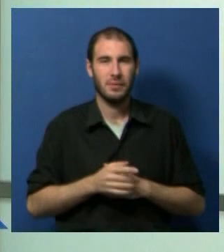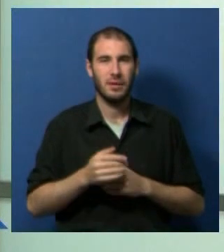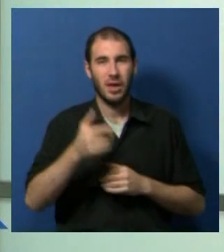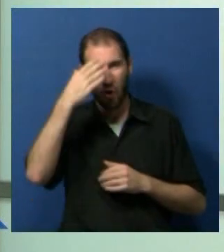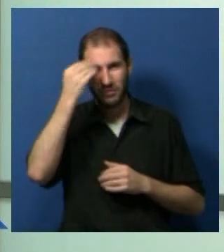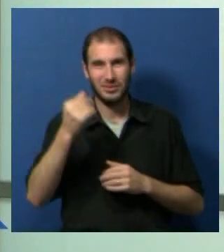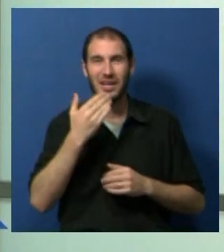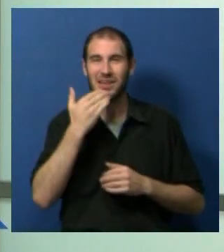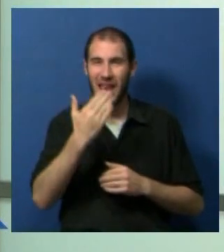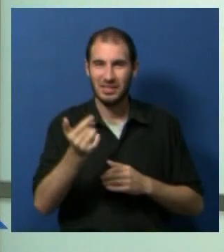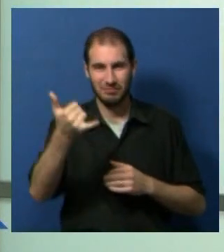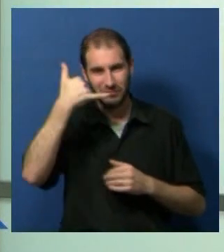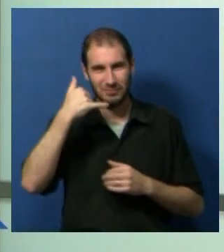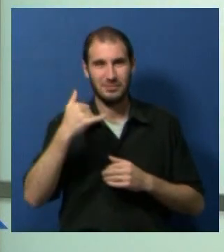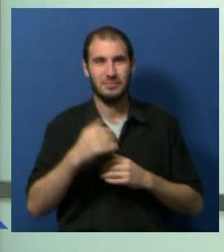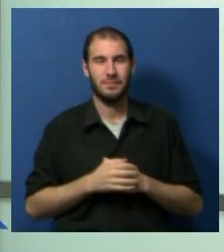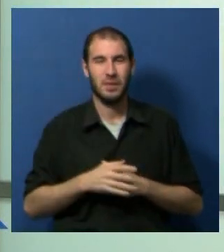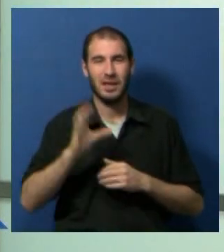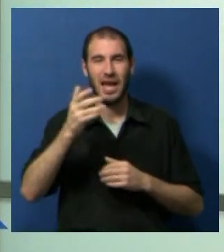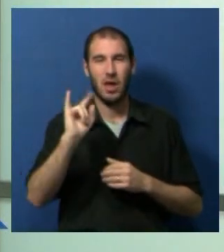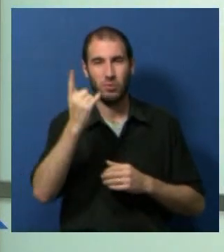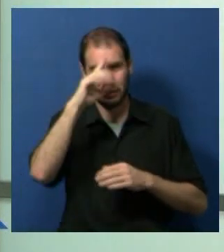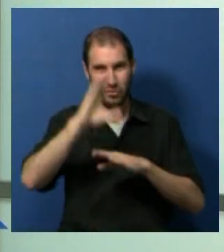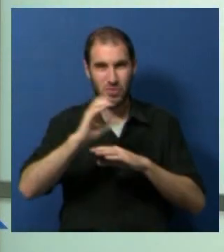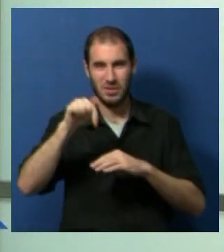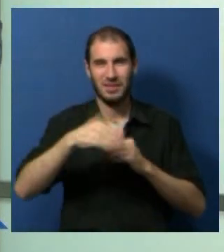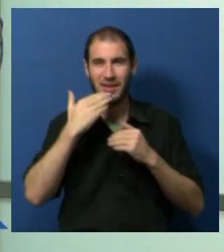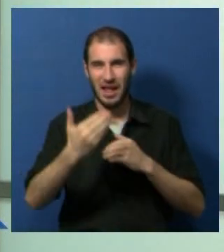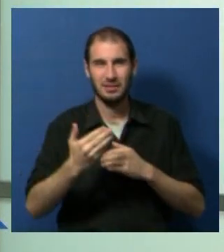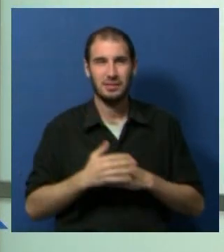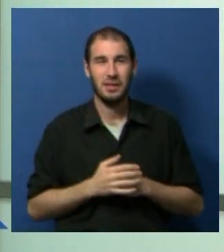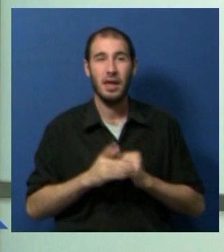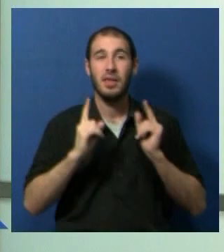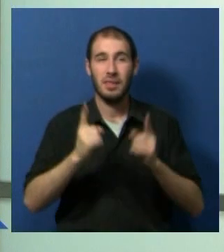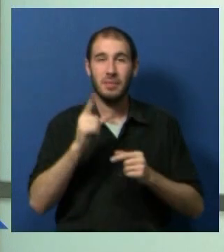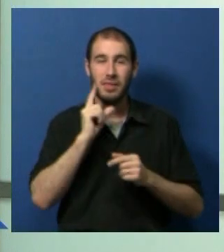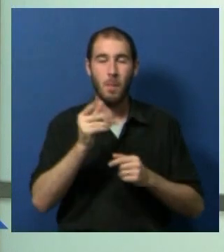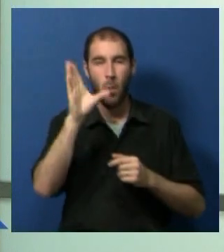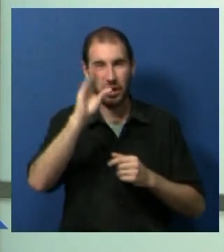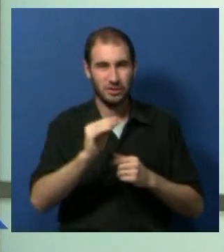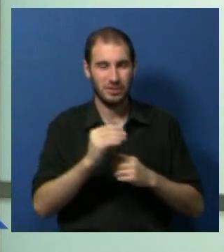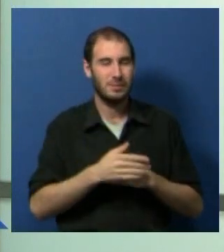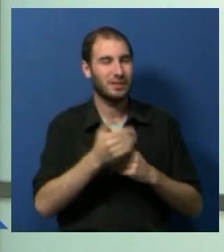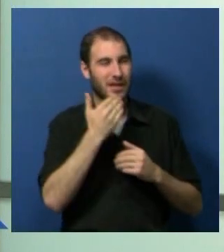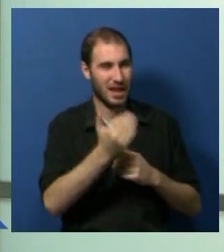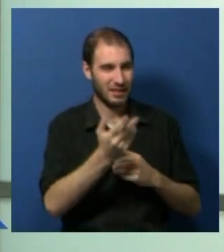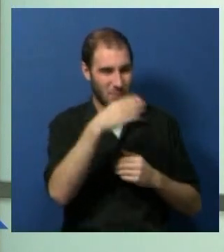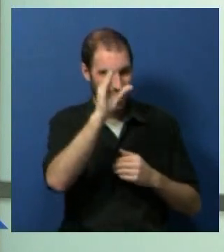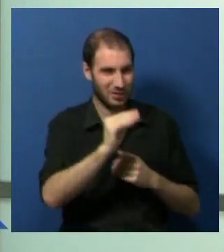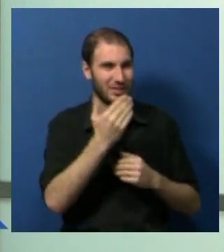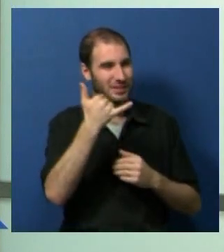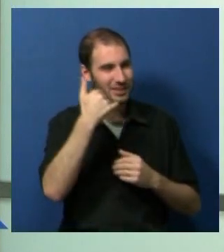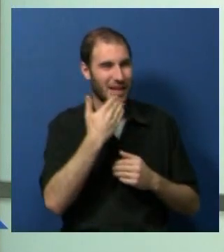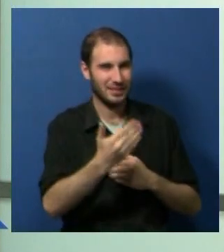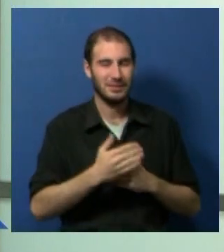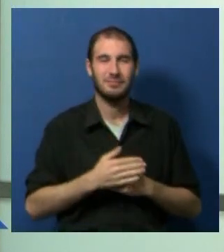Cobos, le agradezco mucho la comunicación con Señalú, el canal de la Universidad Nacional de Cuyo, y que tenga buena noche, buen lunes. Bueno, muchas gracias, buenas noches, gracias por